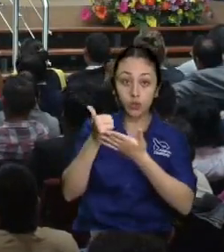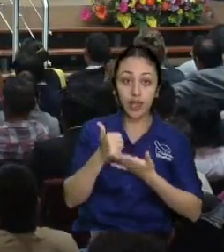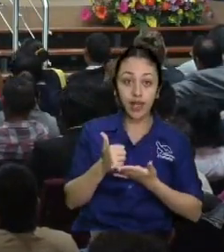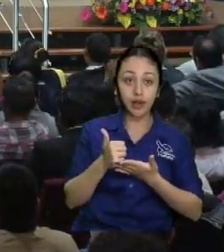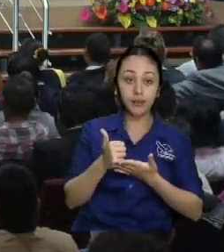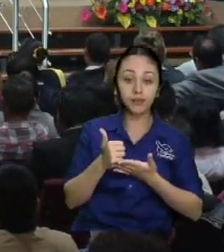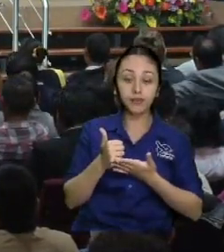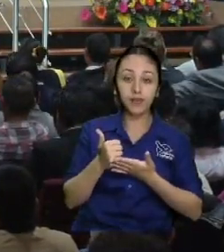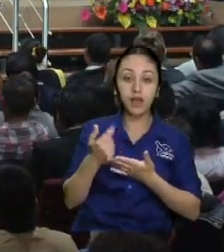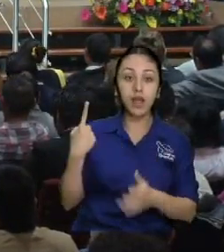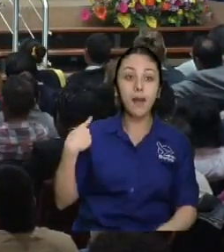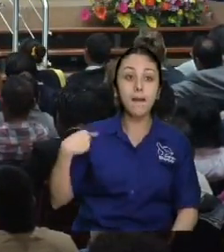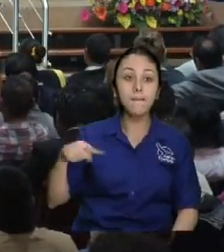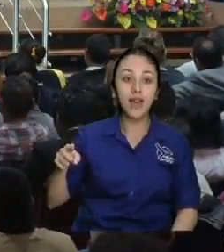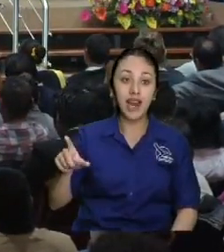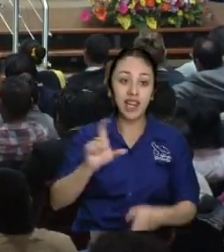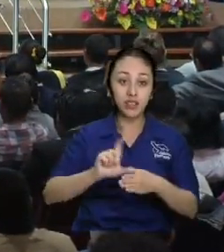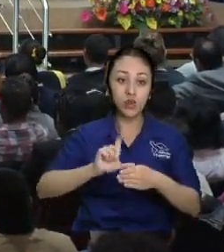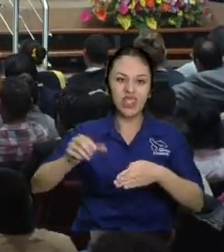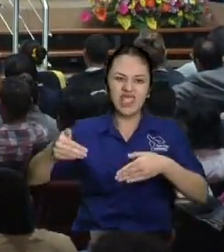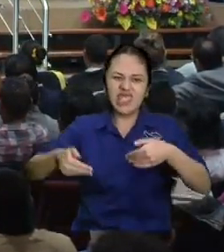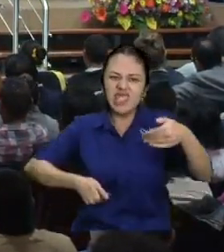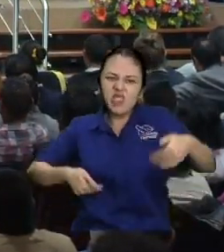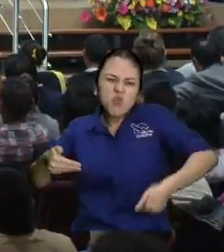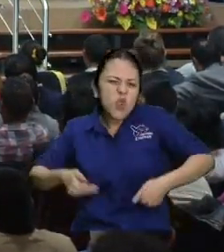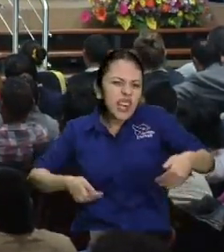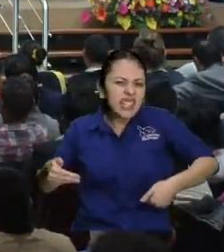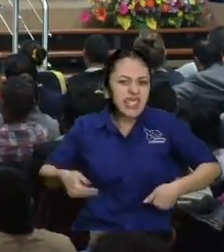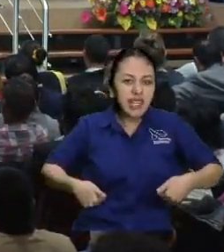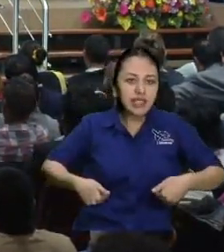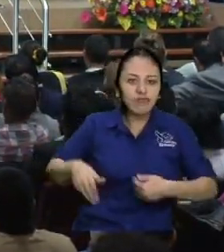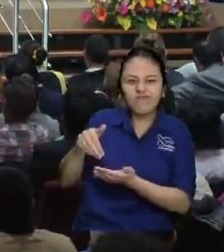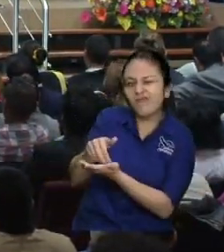áspero? Hay que quitar eso en el nombre de Jesús.